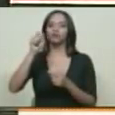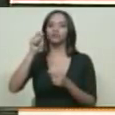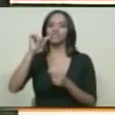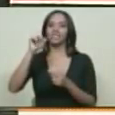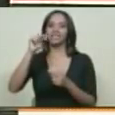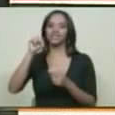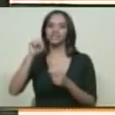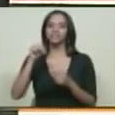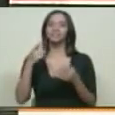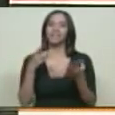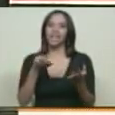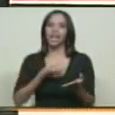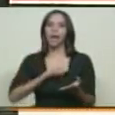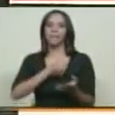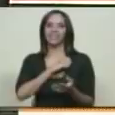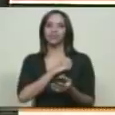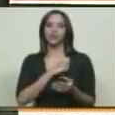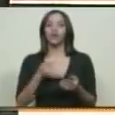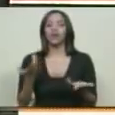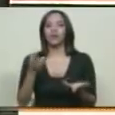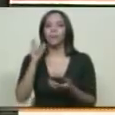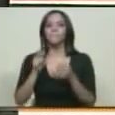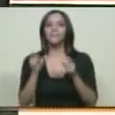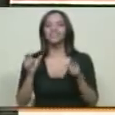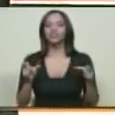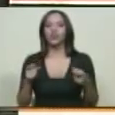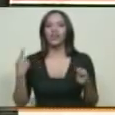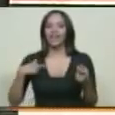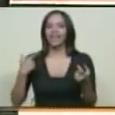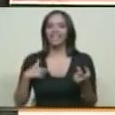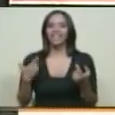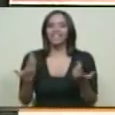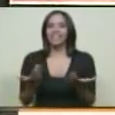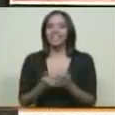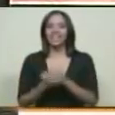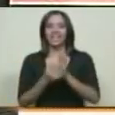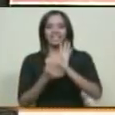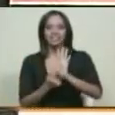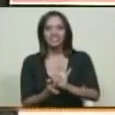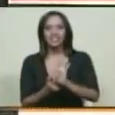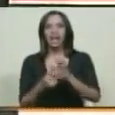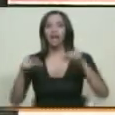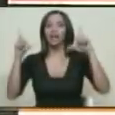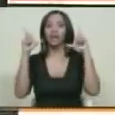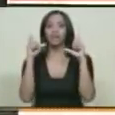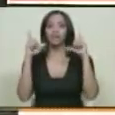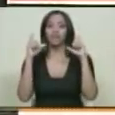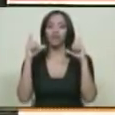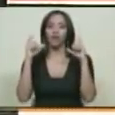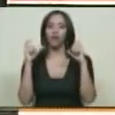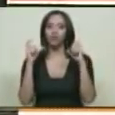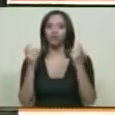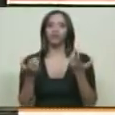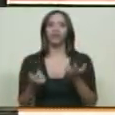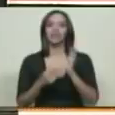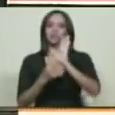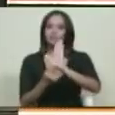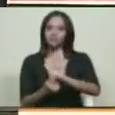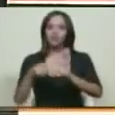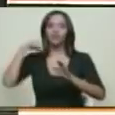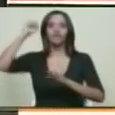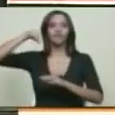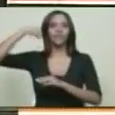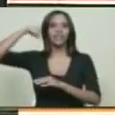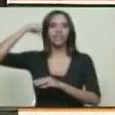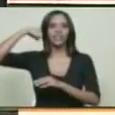empresario vasco, una persona que ha develado, que ha mostrado a través de fotografías, a través de videos, lo que